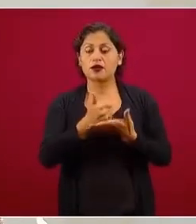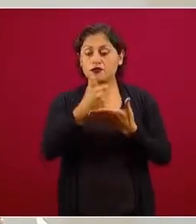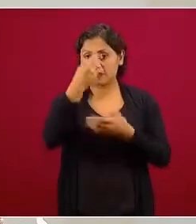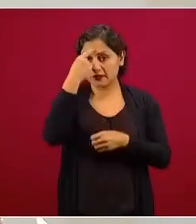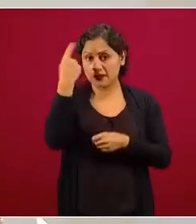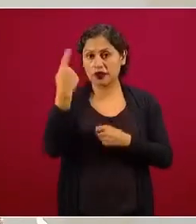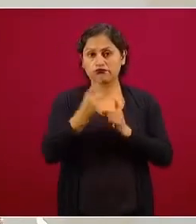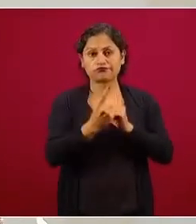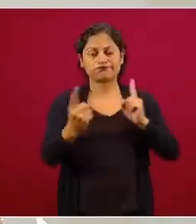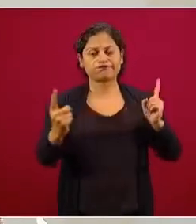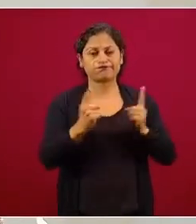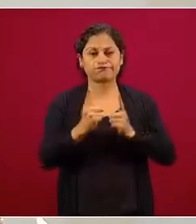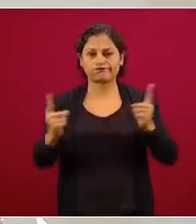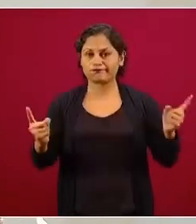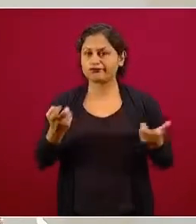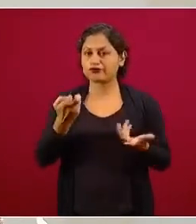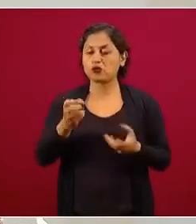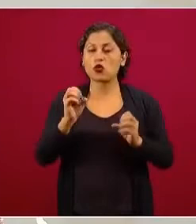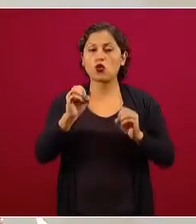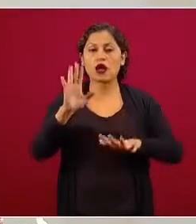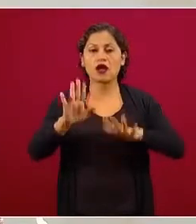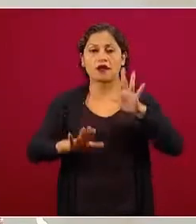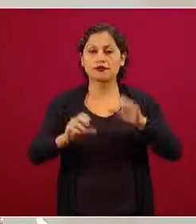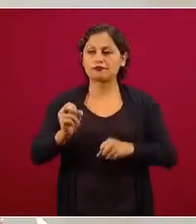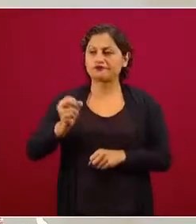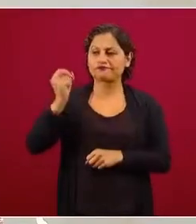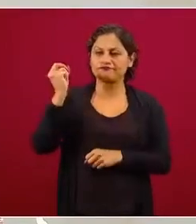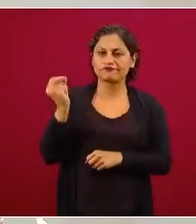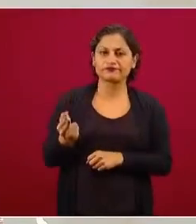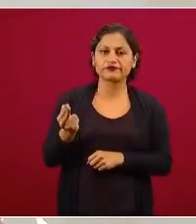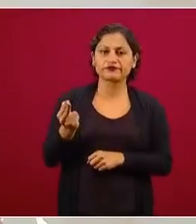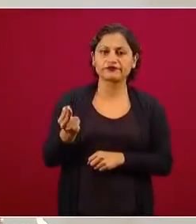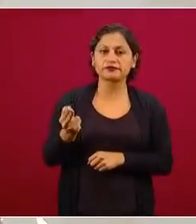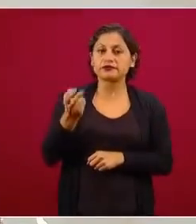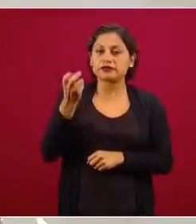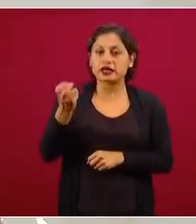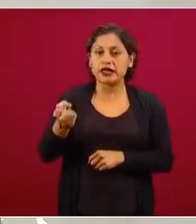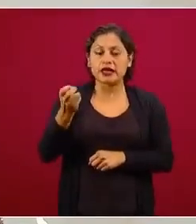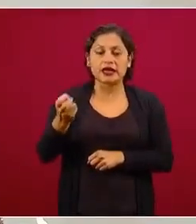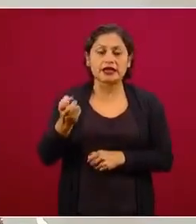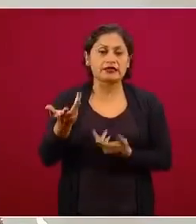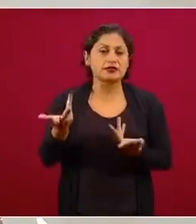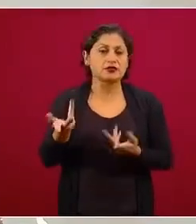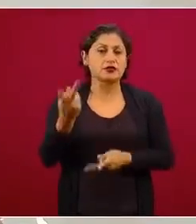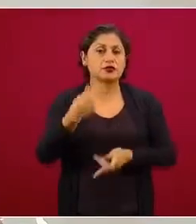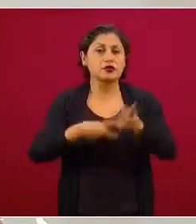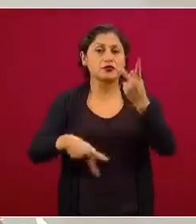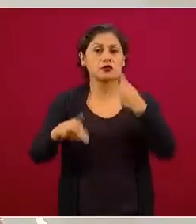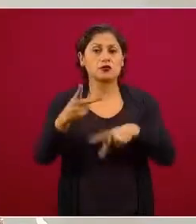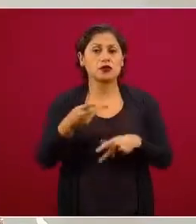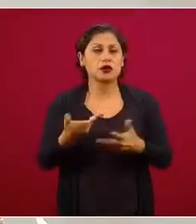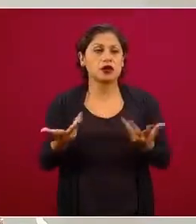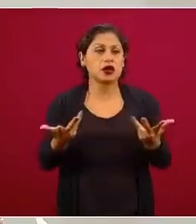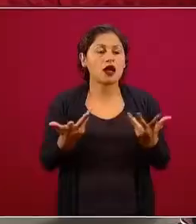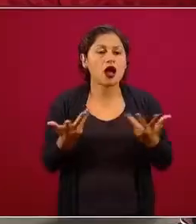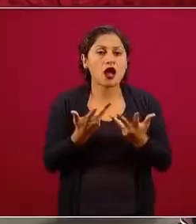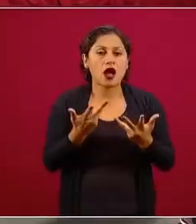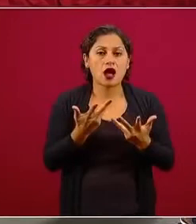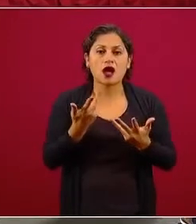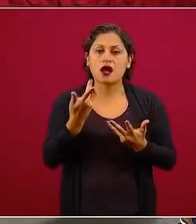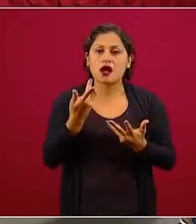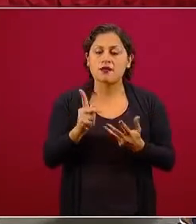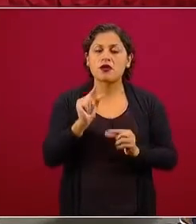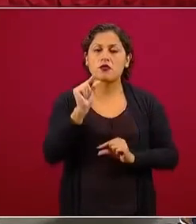de privilegio y un escepticismo profundo que nos lleva a la inmovilidad, es justo lo que hay que ir combatiendo a través del buen